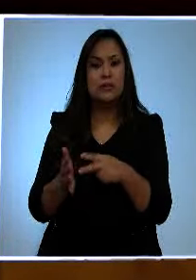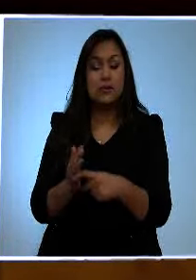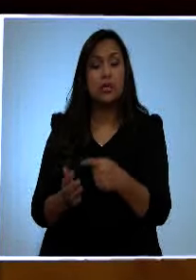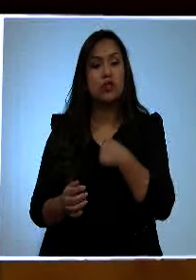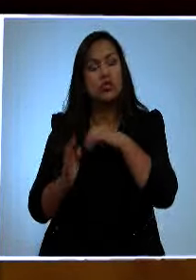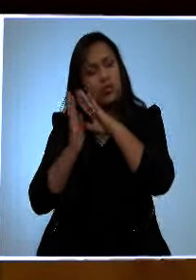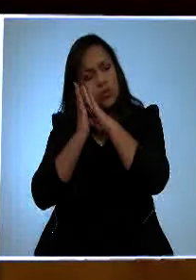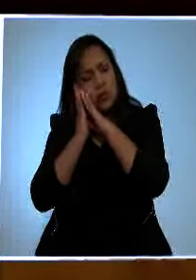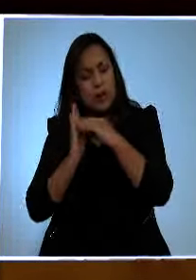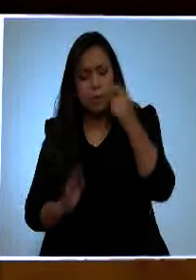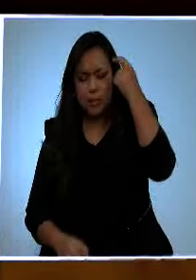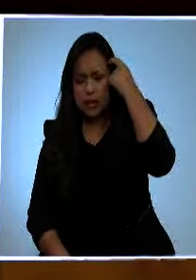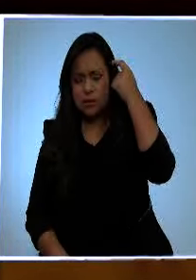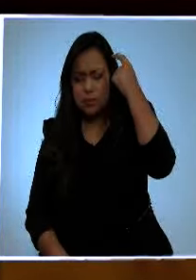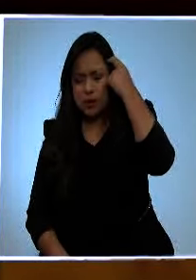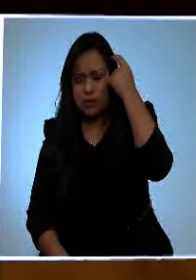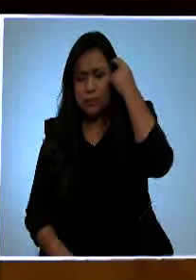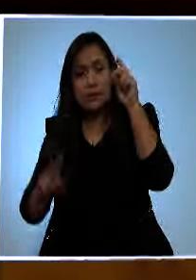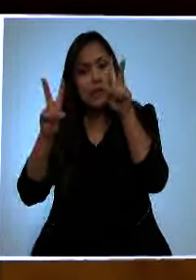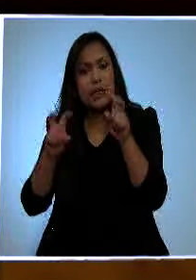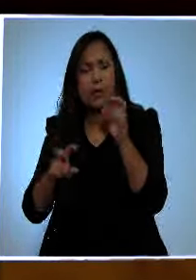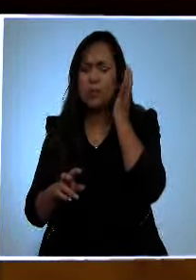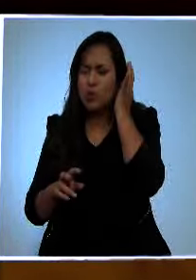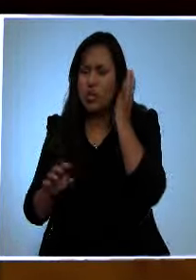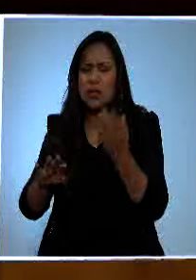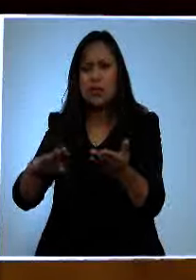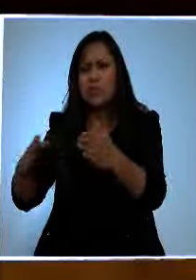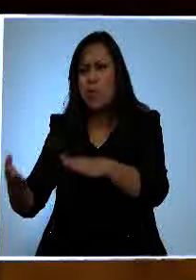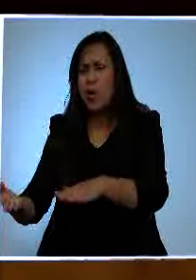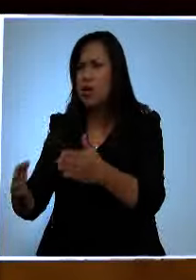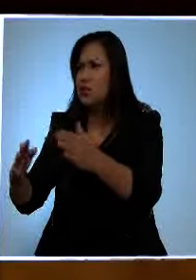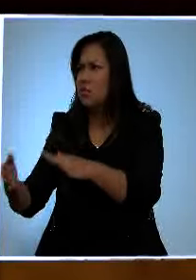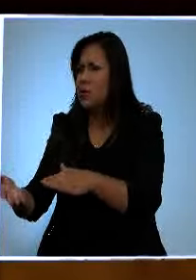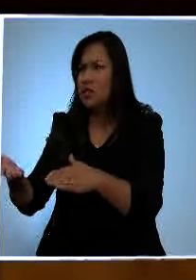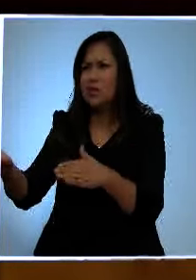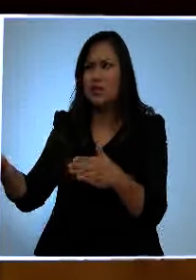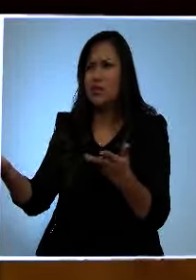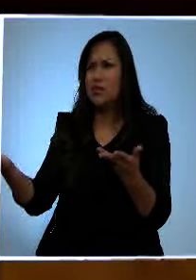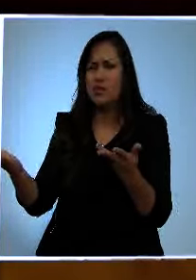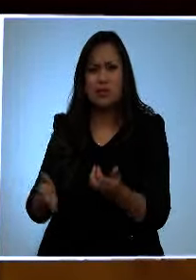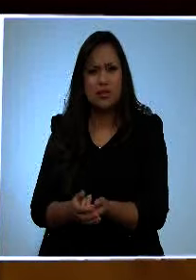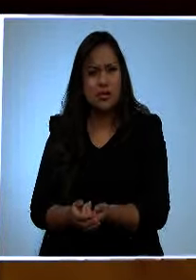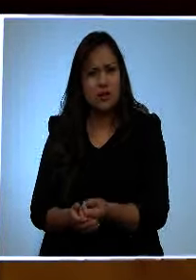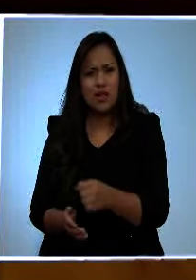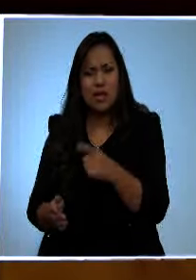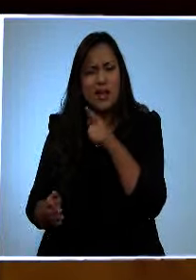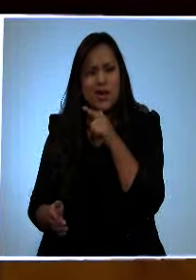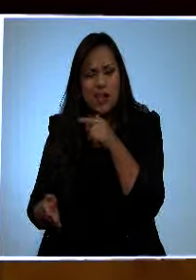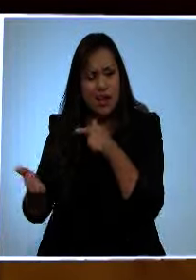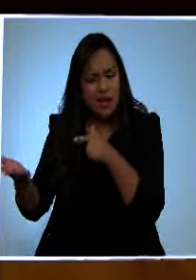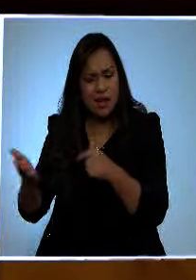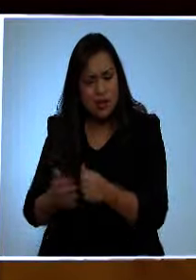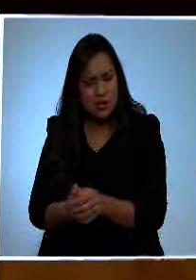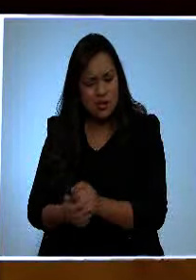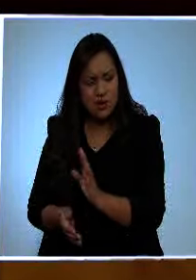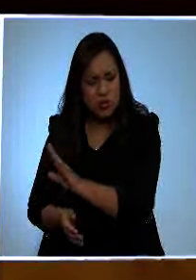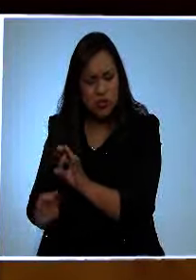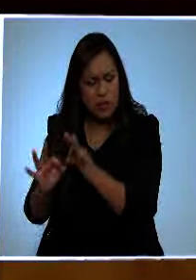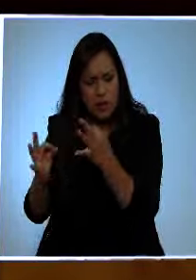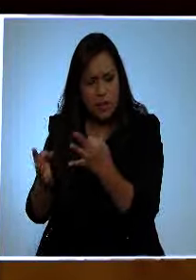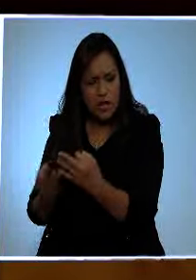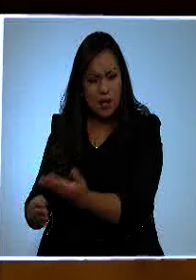que todas las noches Voy con much muchas mujeres en mi pensamiento de Quiénes son cuáles son las familias que